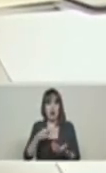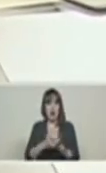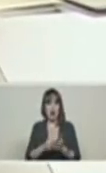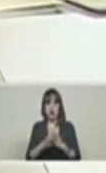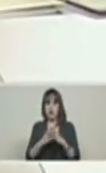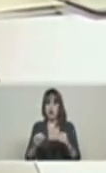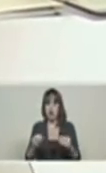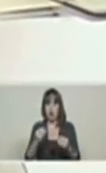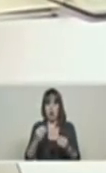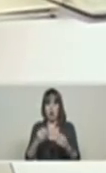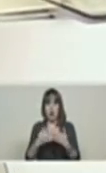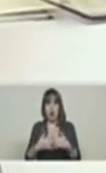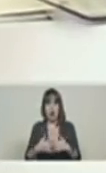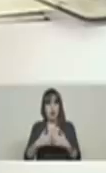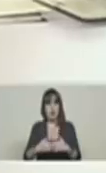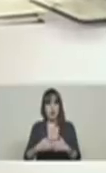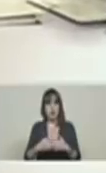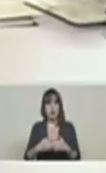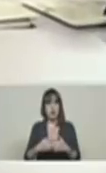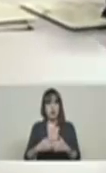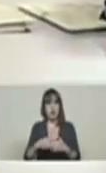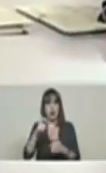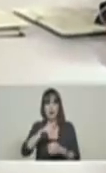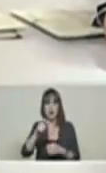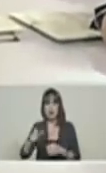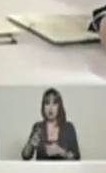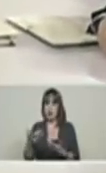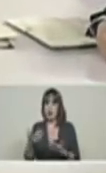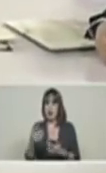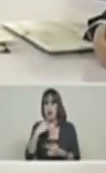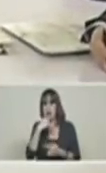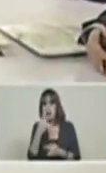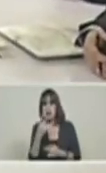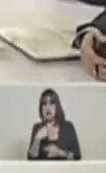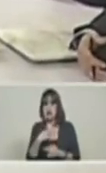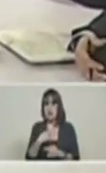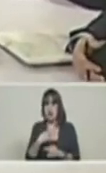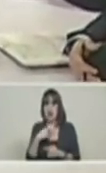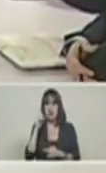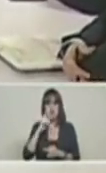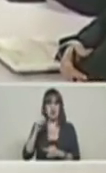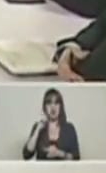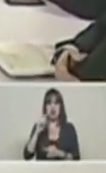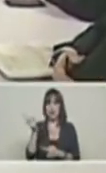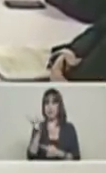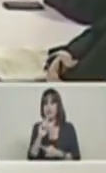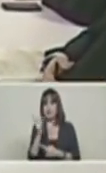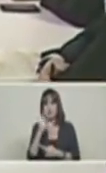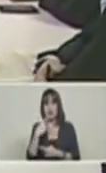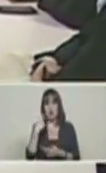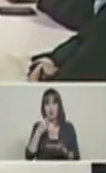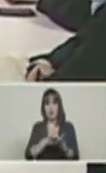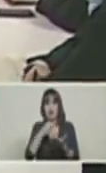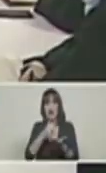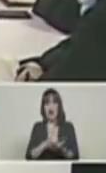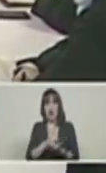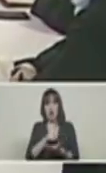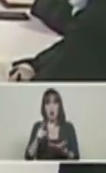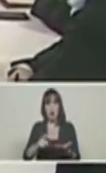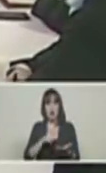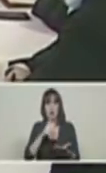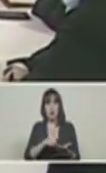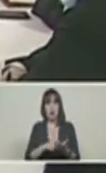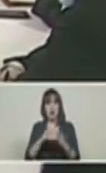trabajadores, no me vengan a meter coba. Yo les he pagado el salario a sus trabajadores, así como le hemos pagado